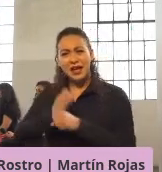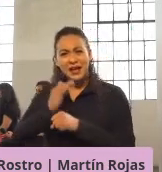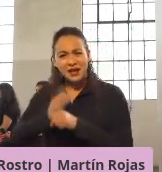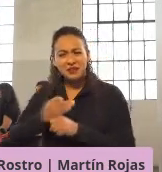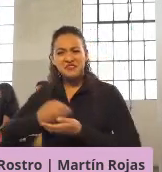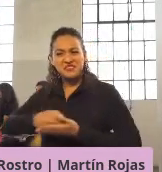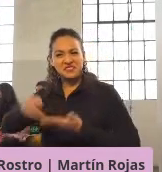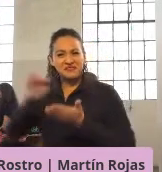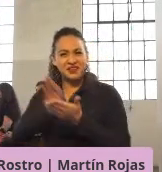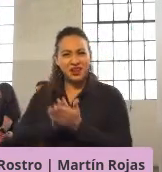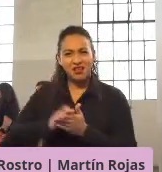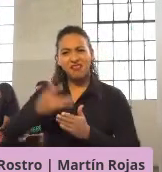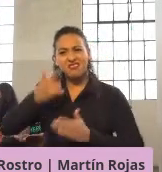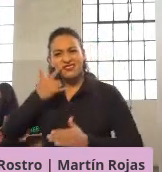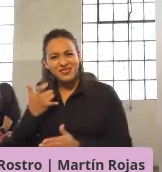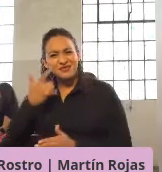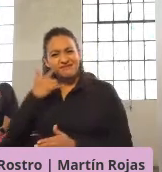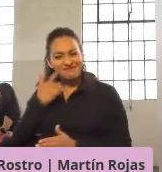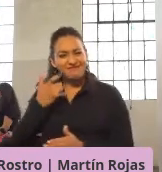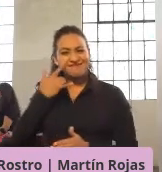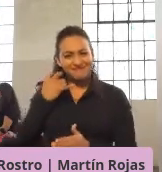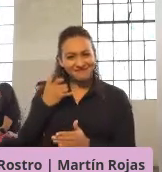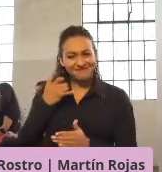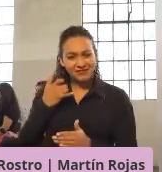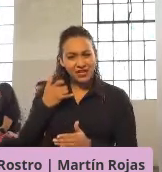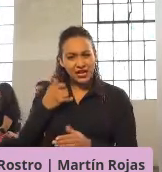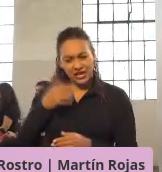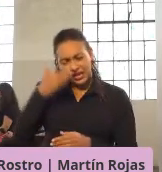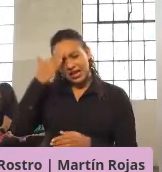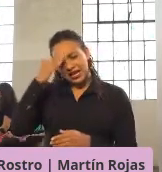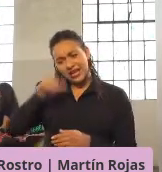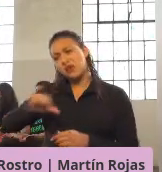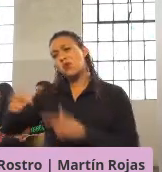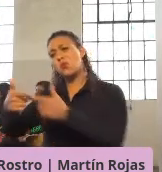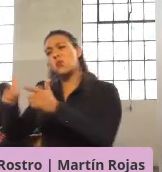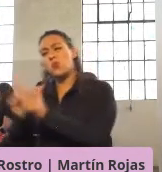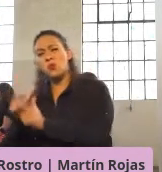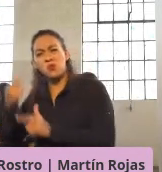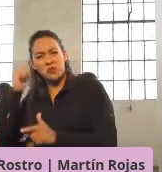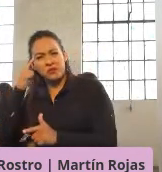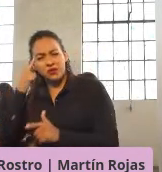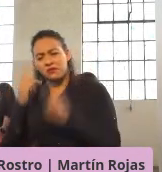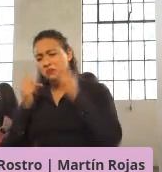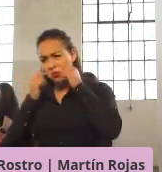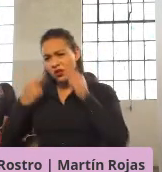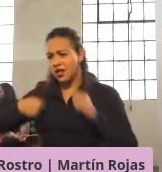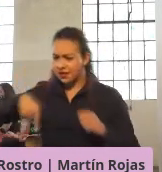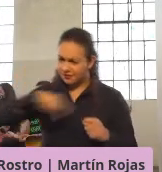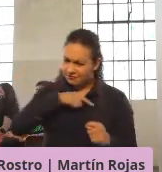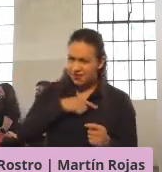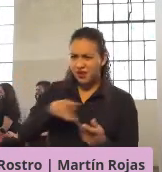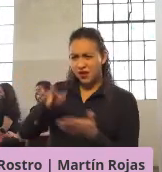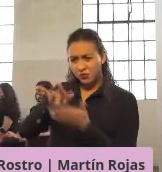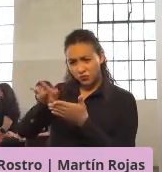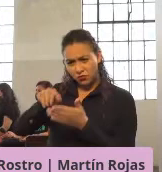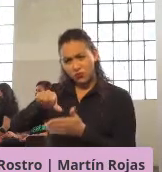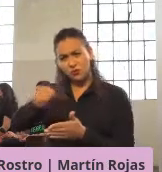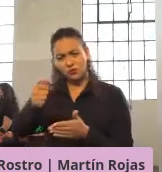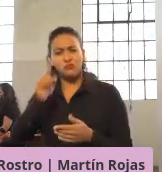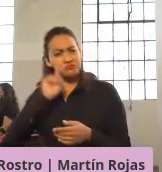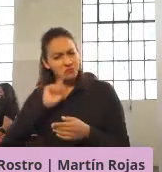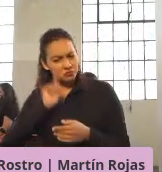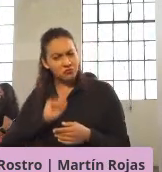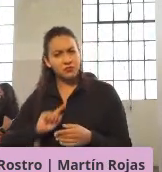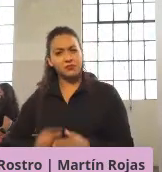efervescentes, tan rudos, pues eso, o sea, como ser bien contundentes con eso. O sea, en el momento no hay espacio para tibiezas, porque pues, si no, ¿para qué estamos aquí,